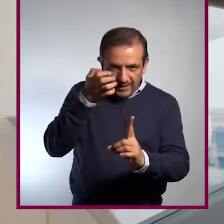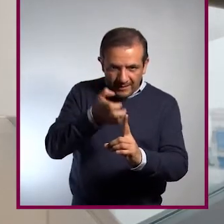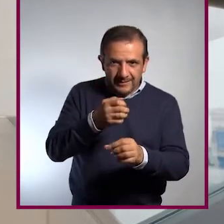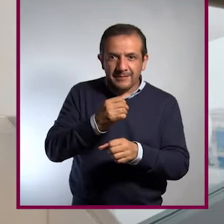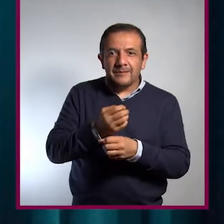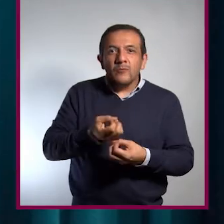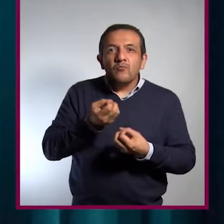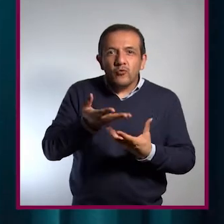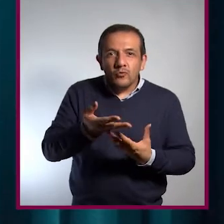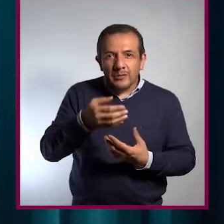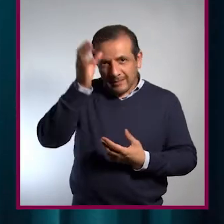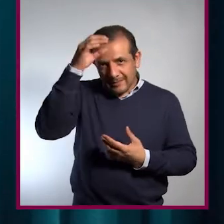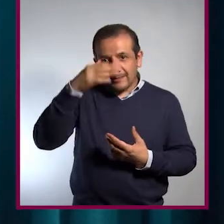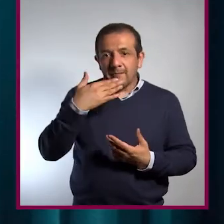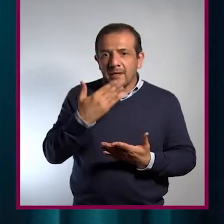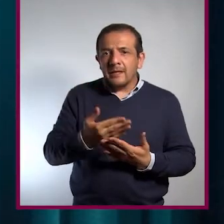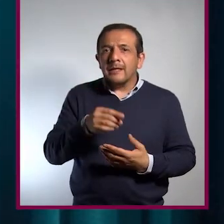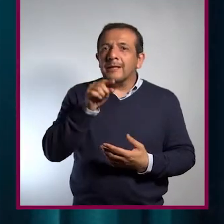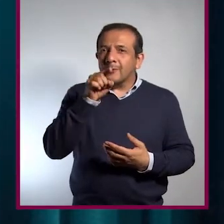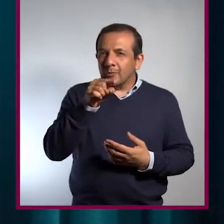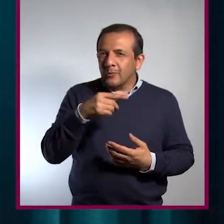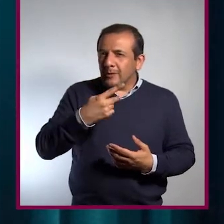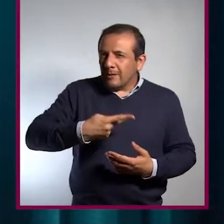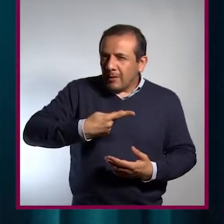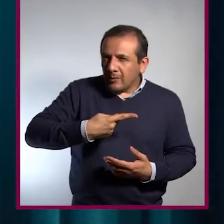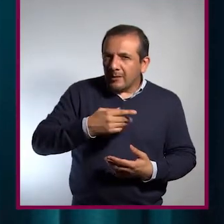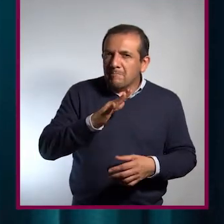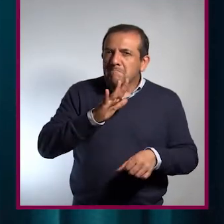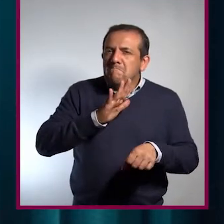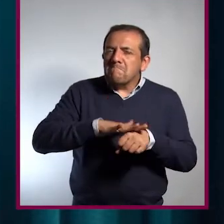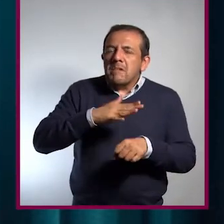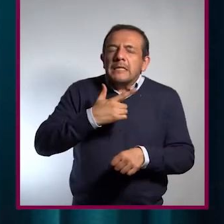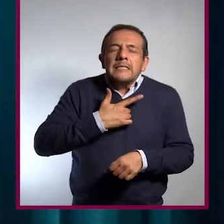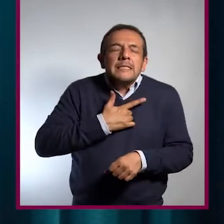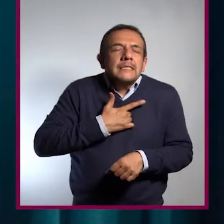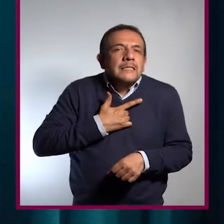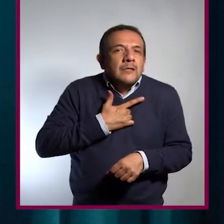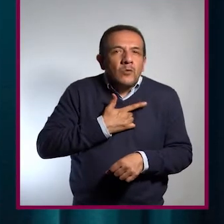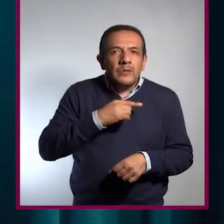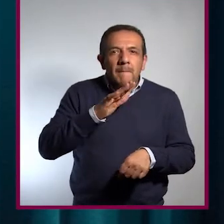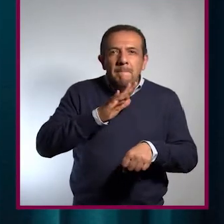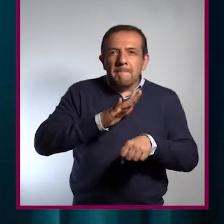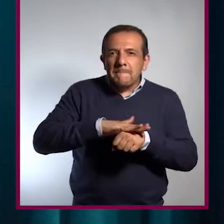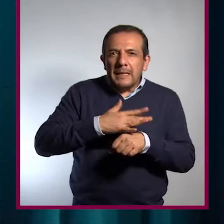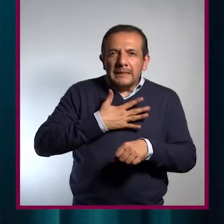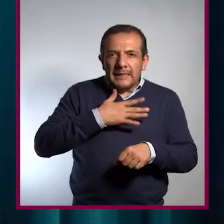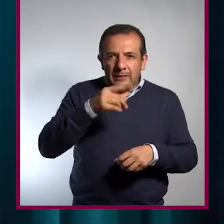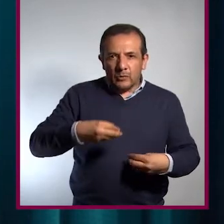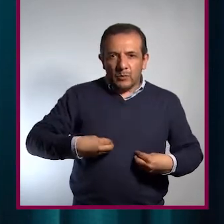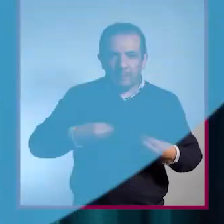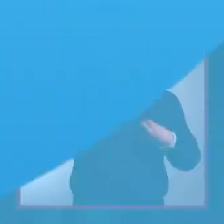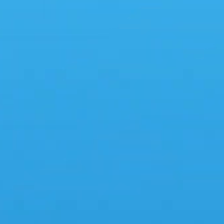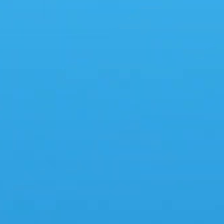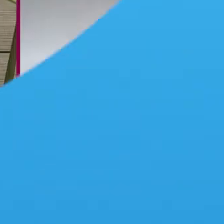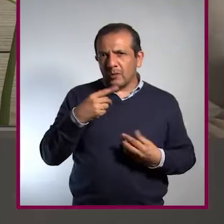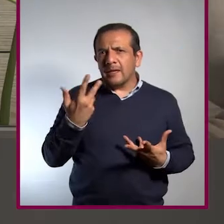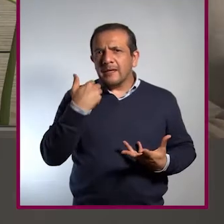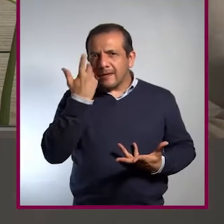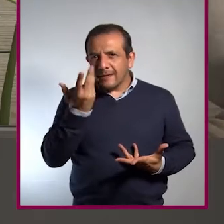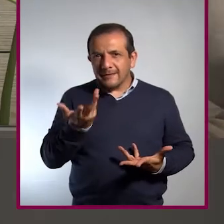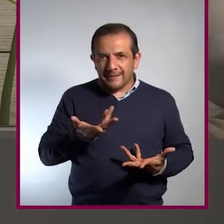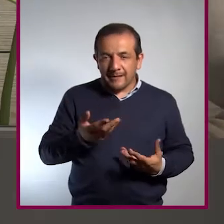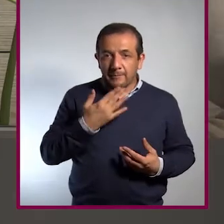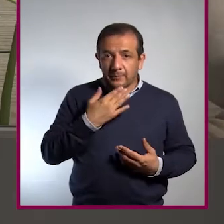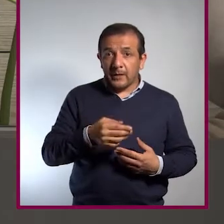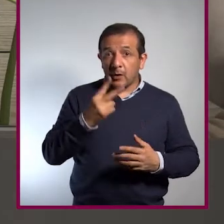hacer. ¿Te has preguntado qué es lo que más te apasiona en la vida? ¿Qué es lo que más te gustaría hacer?